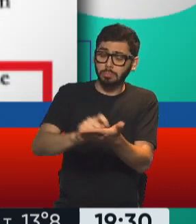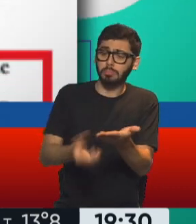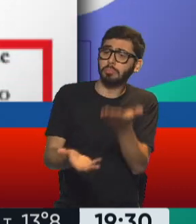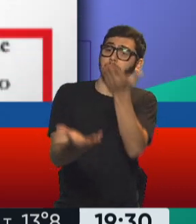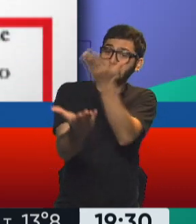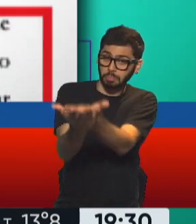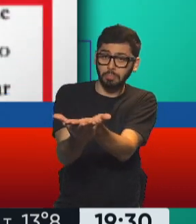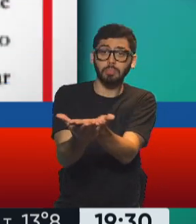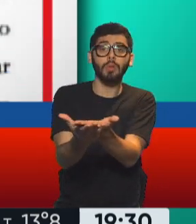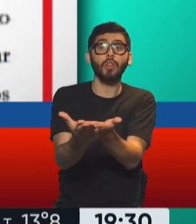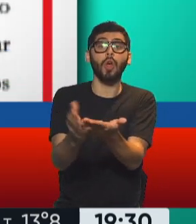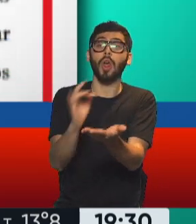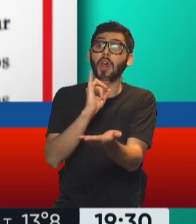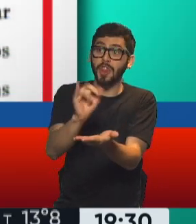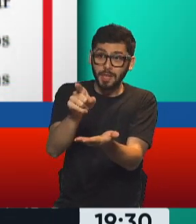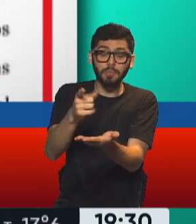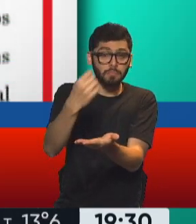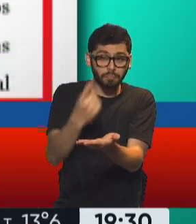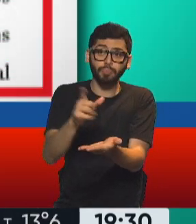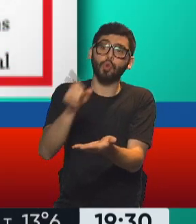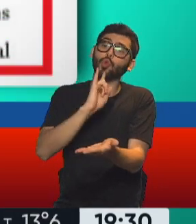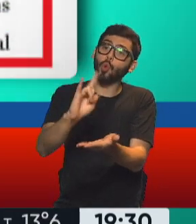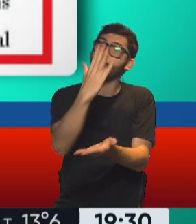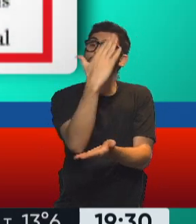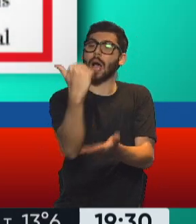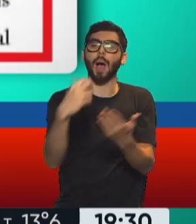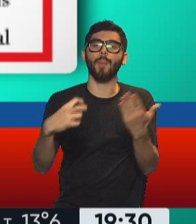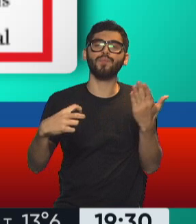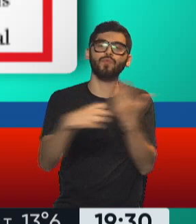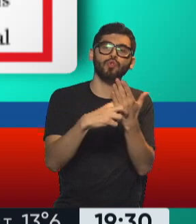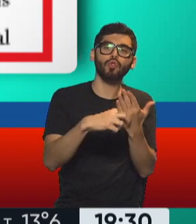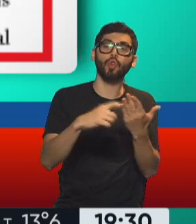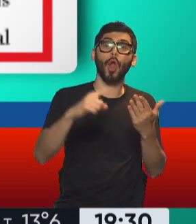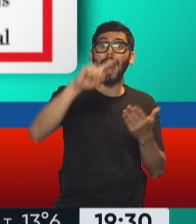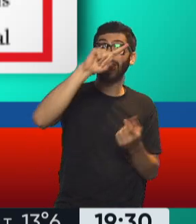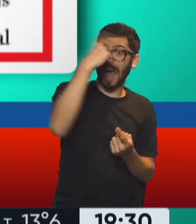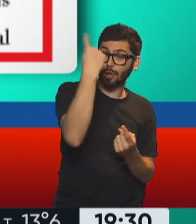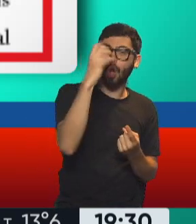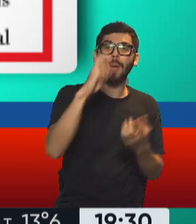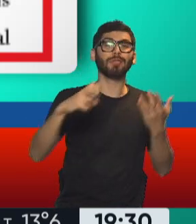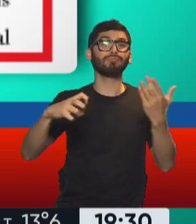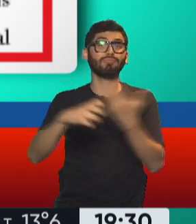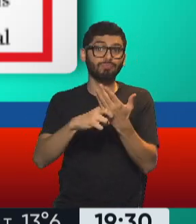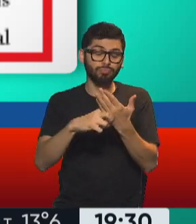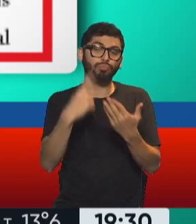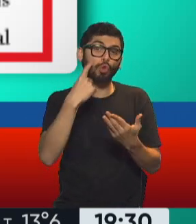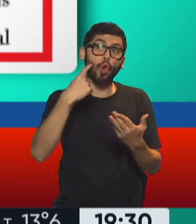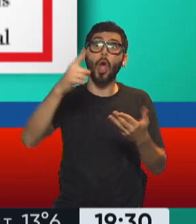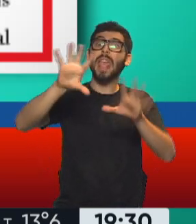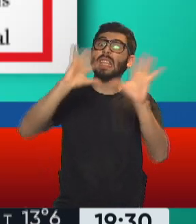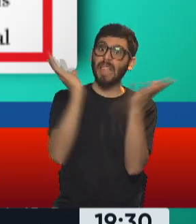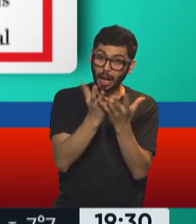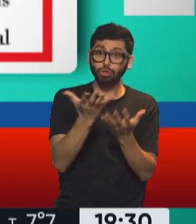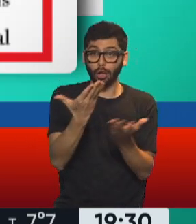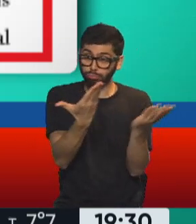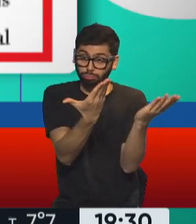invite a veedores nacionales e internacionales, ahí está el párrafo resaltado,